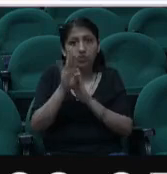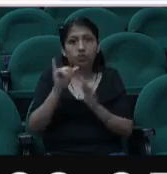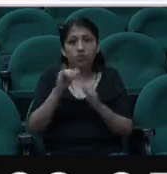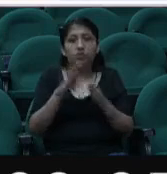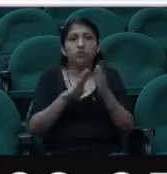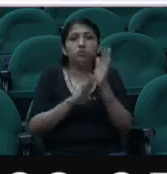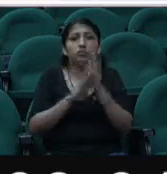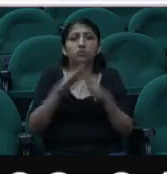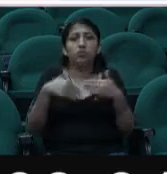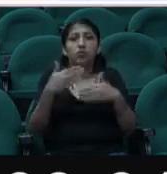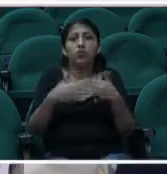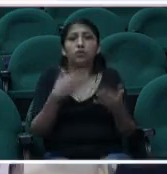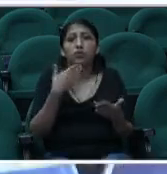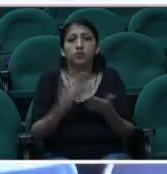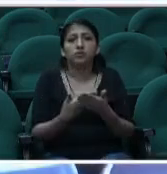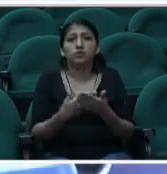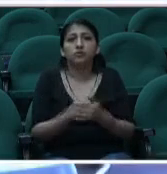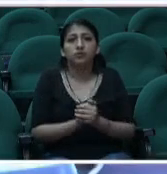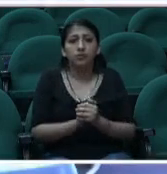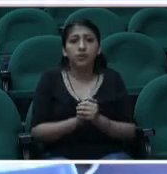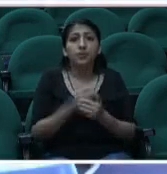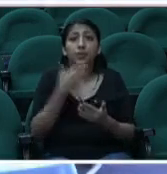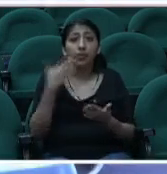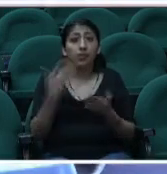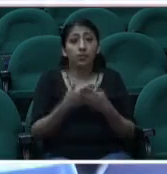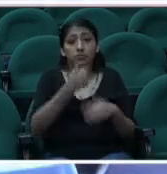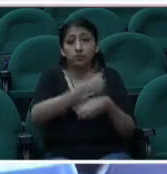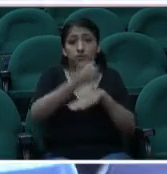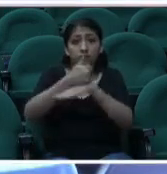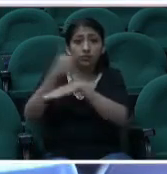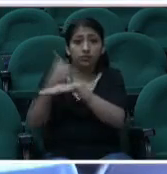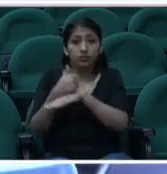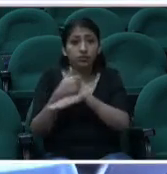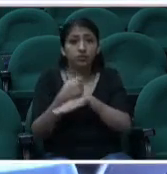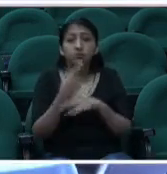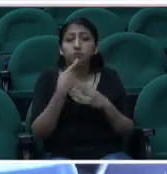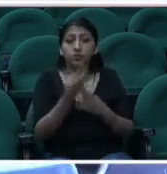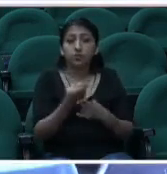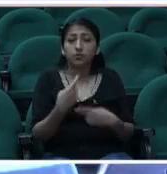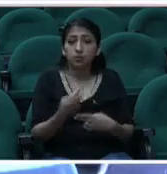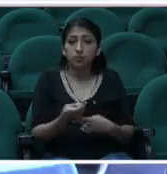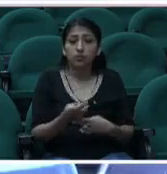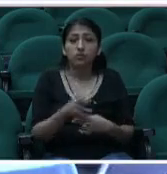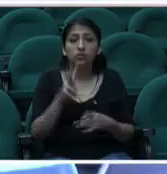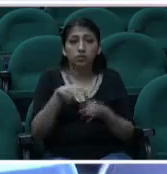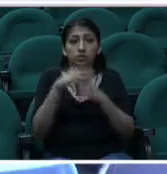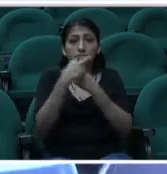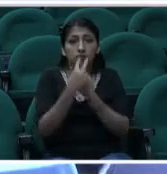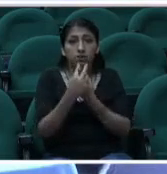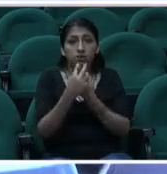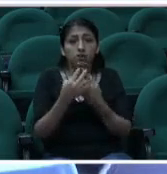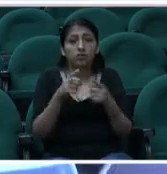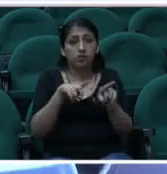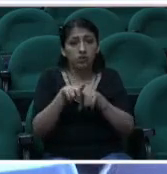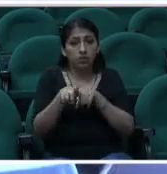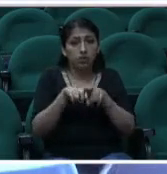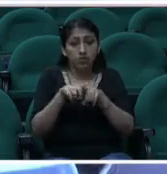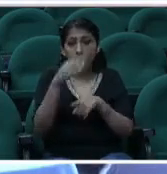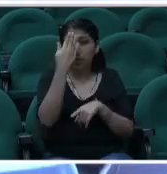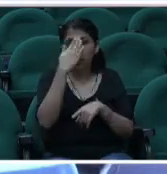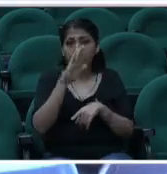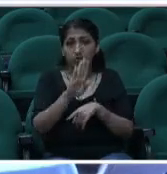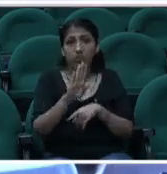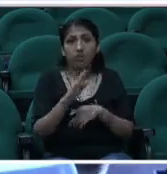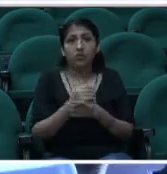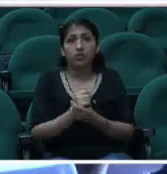desarrollo muchas gracias gracias a los candidatos que han dado su respuesta al inicio de este debate frente